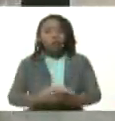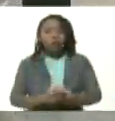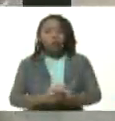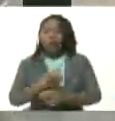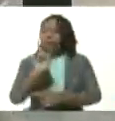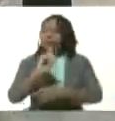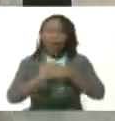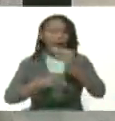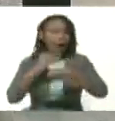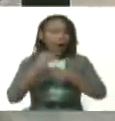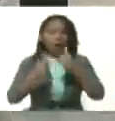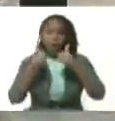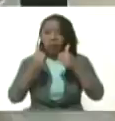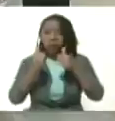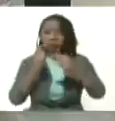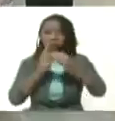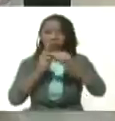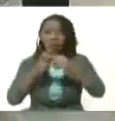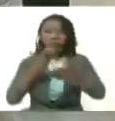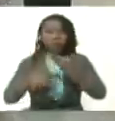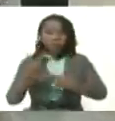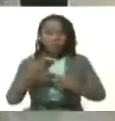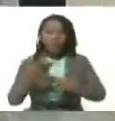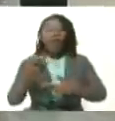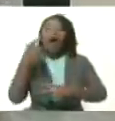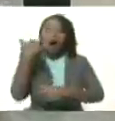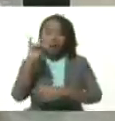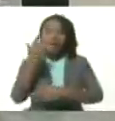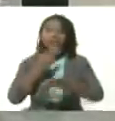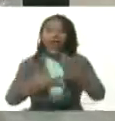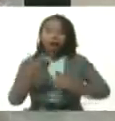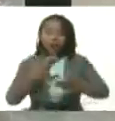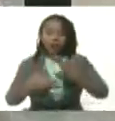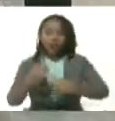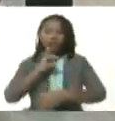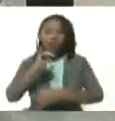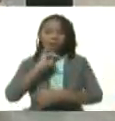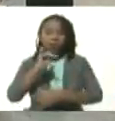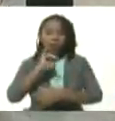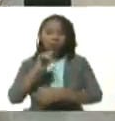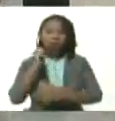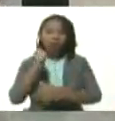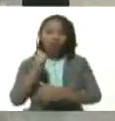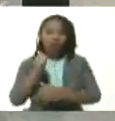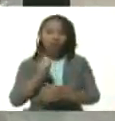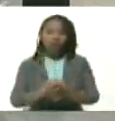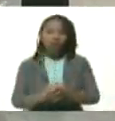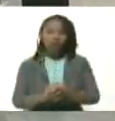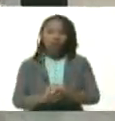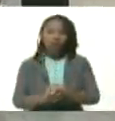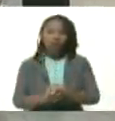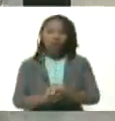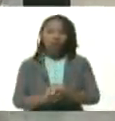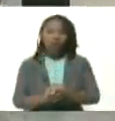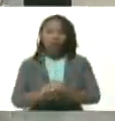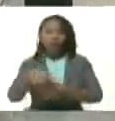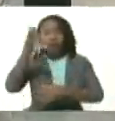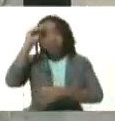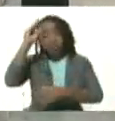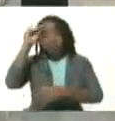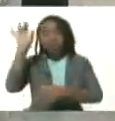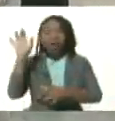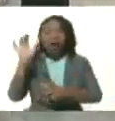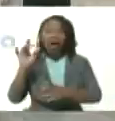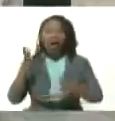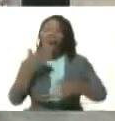genera ningún bien, ningún servicio, bueno, genera servicio, el servicio de información, de entretenimiento, pero no genera